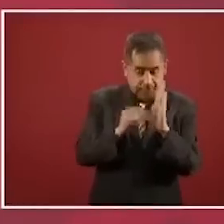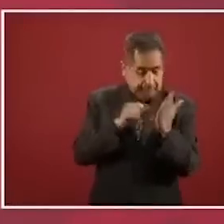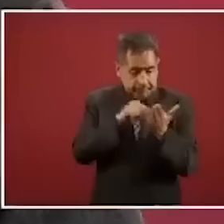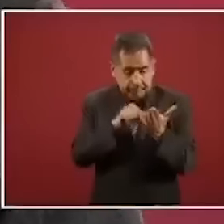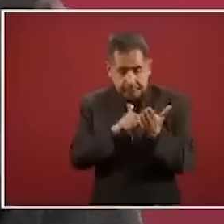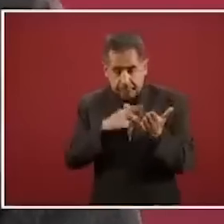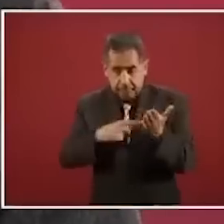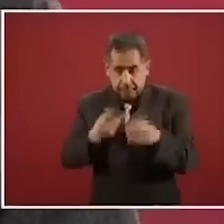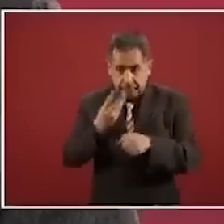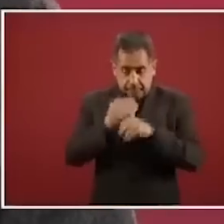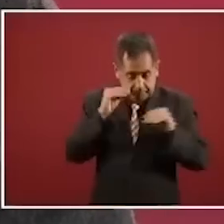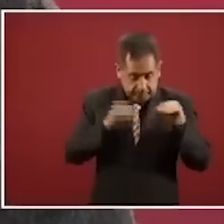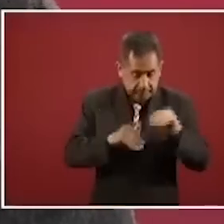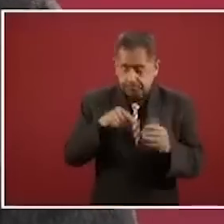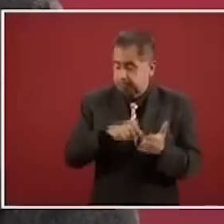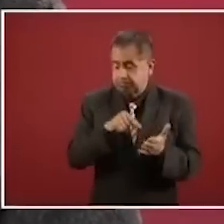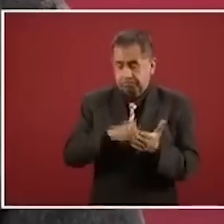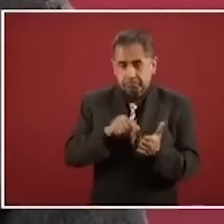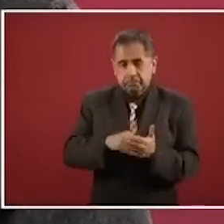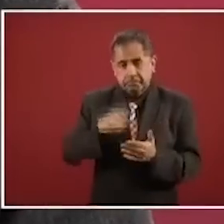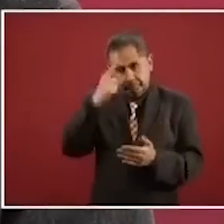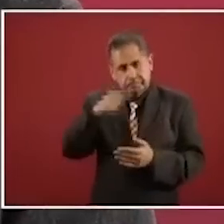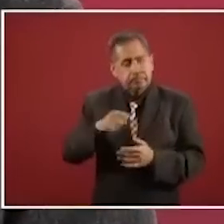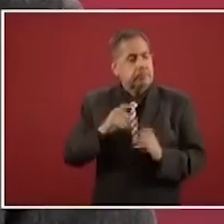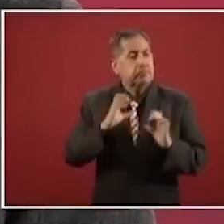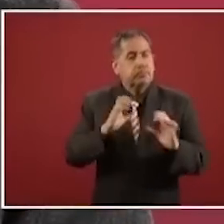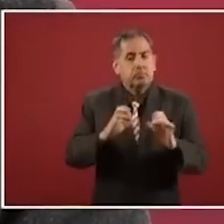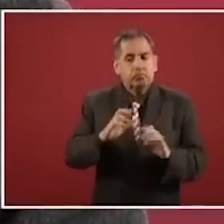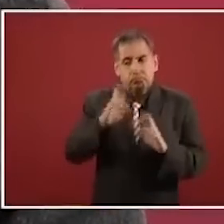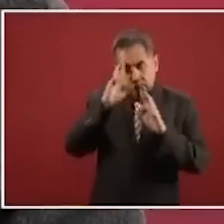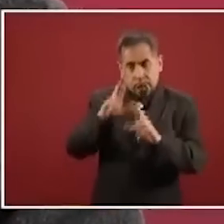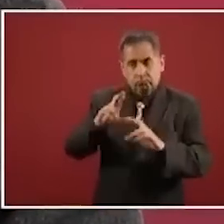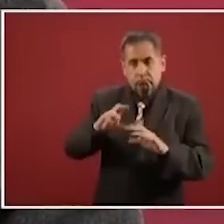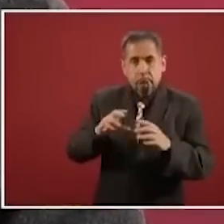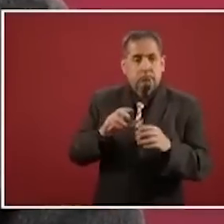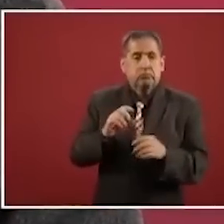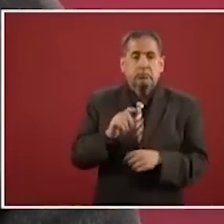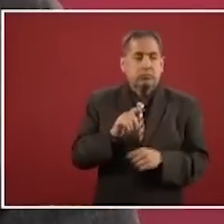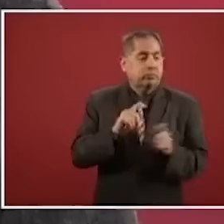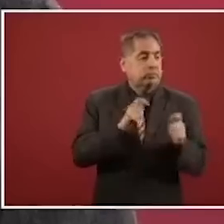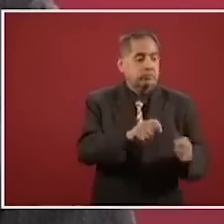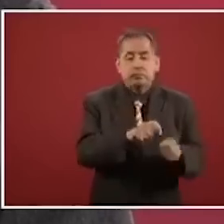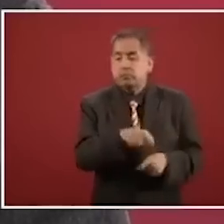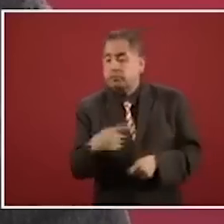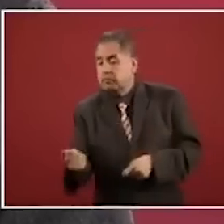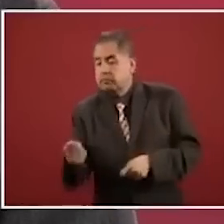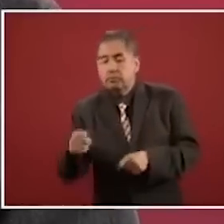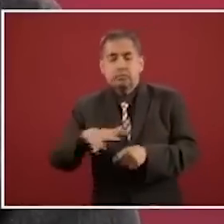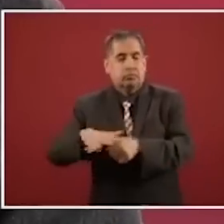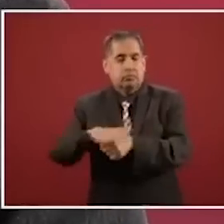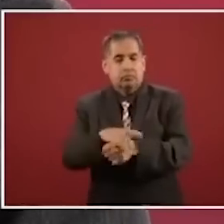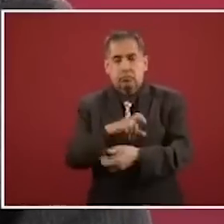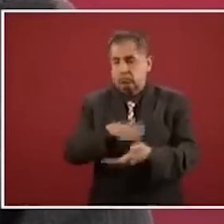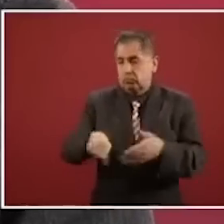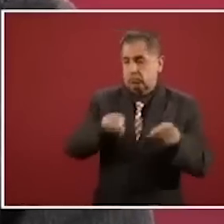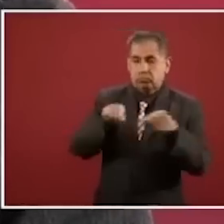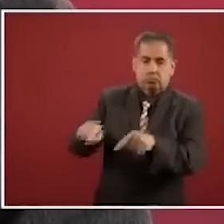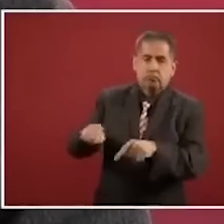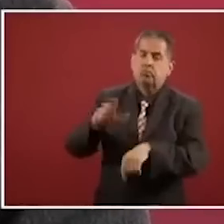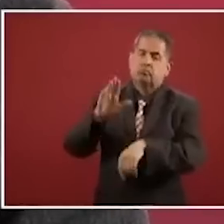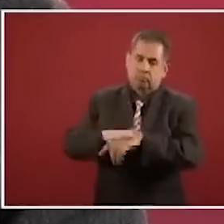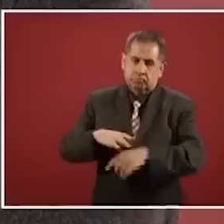vamos a tratar de incidir para el trato correcto a subcontratistas, a proveedores locales, en fin, dar una escala también